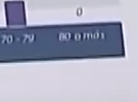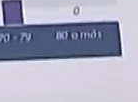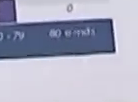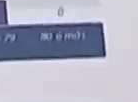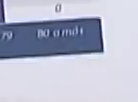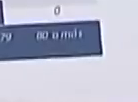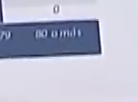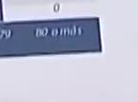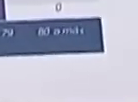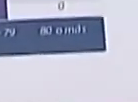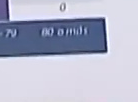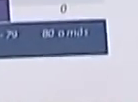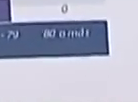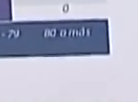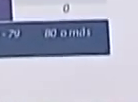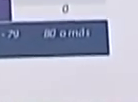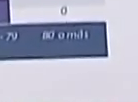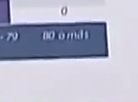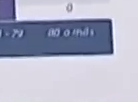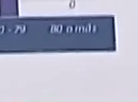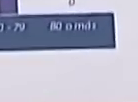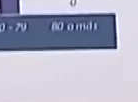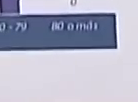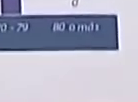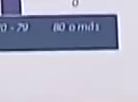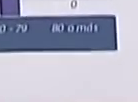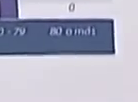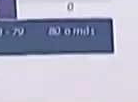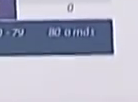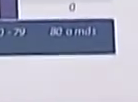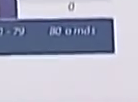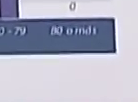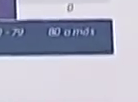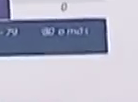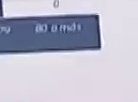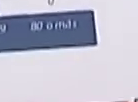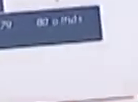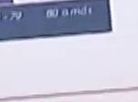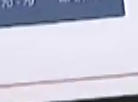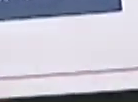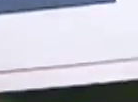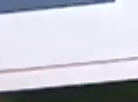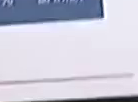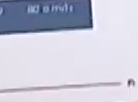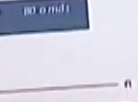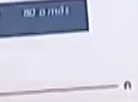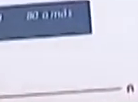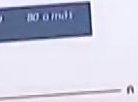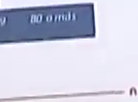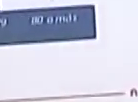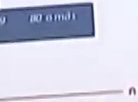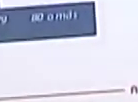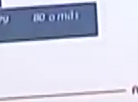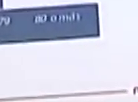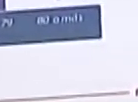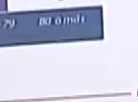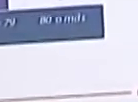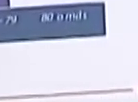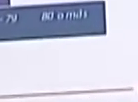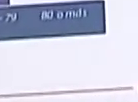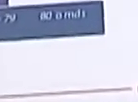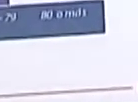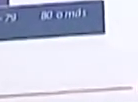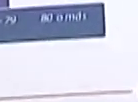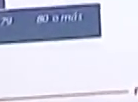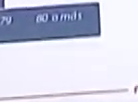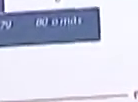de jóvenes de 10 a 19 años, 11 casos de jóvenes de 20 a 29 años, 27